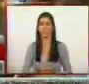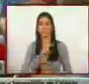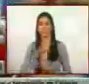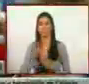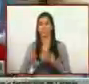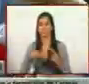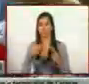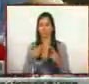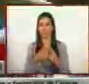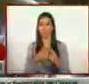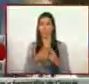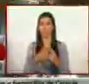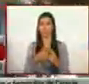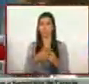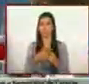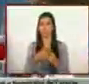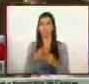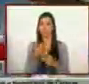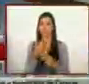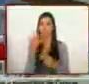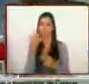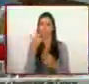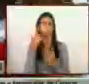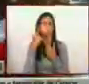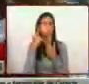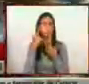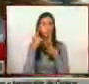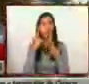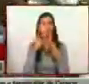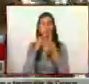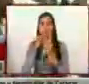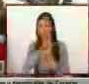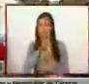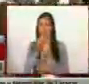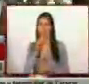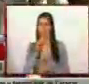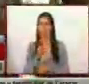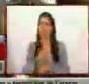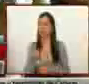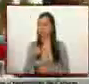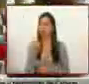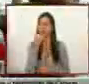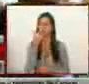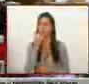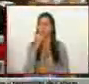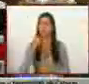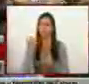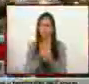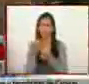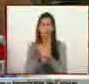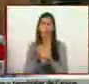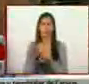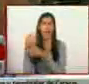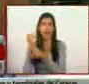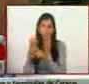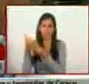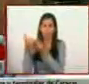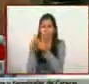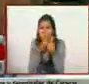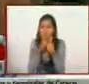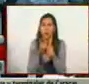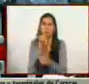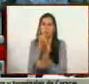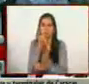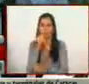nunca dominarnos, compañeros. ¡Más nunca! Denuncian terrorismo laboral, persecución y atropellos.